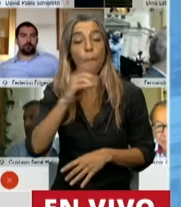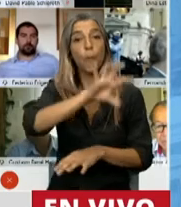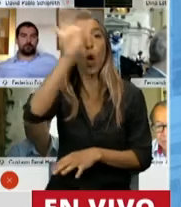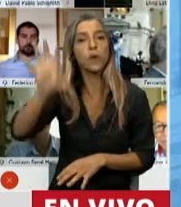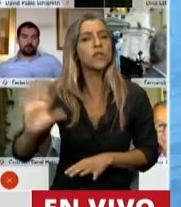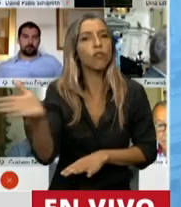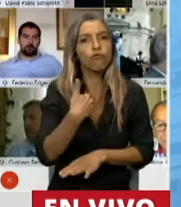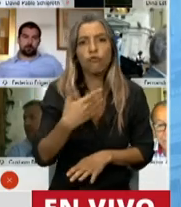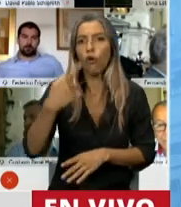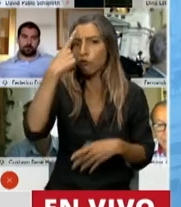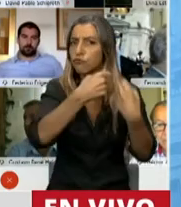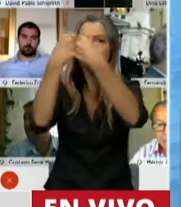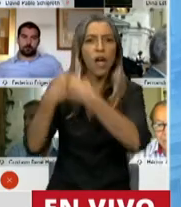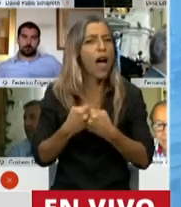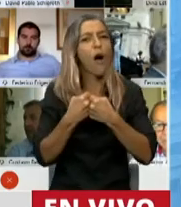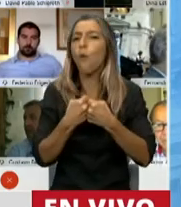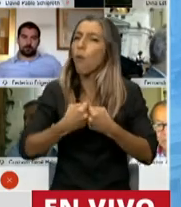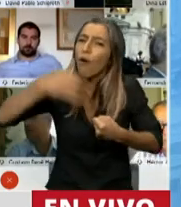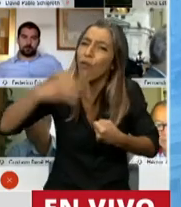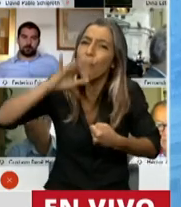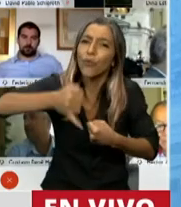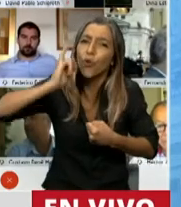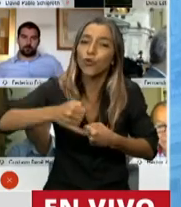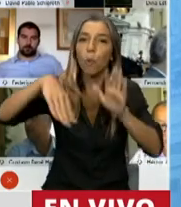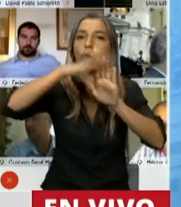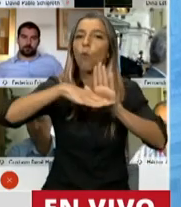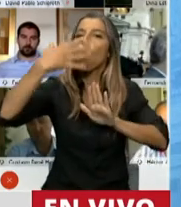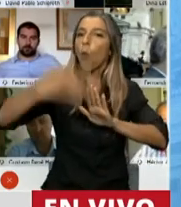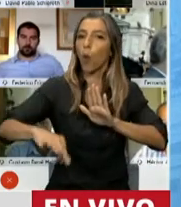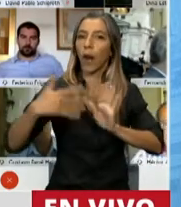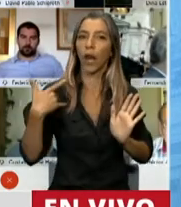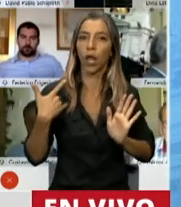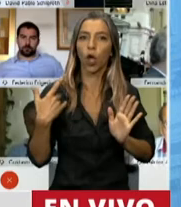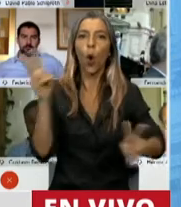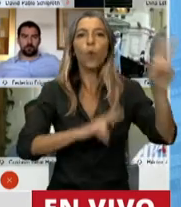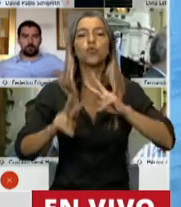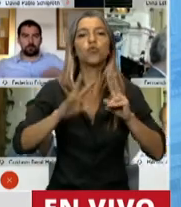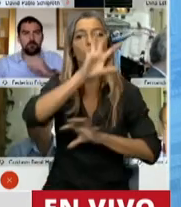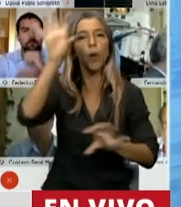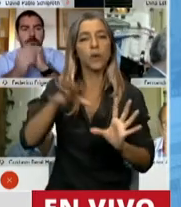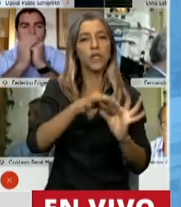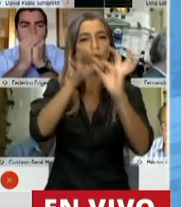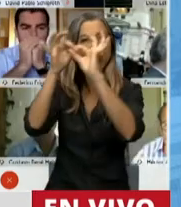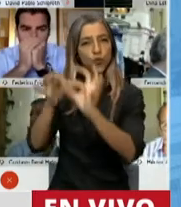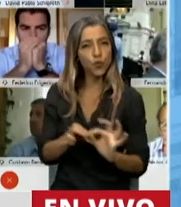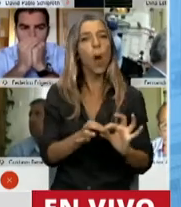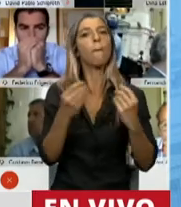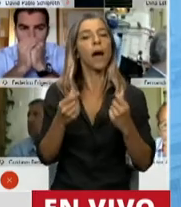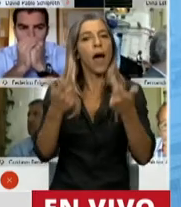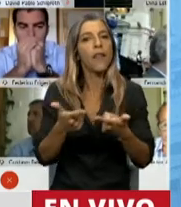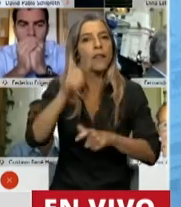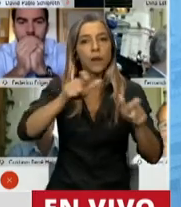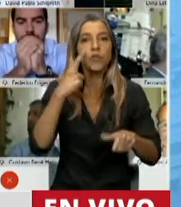protocolo único de circulación en todo el país, que respete el federalismo, pero que garantice a todos los